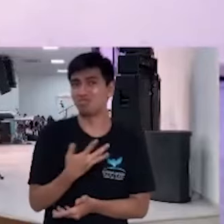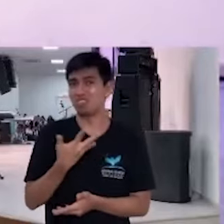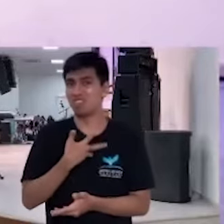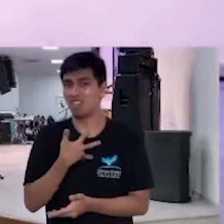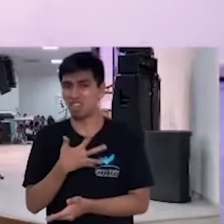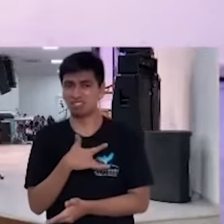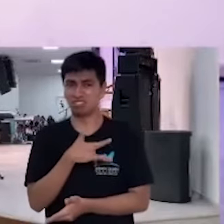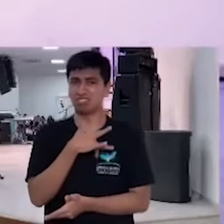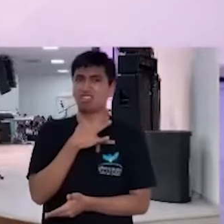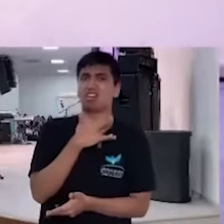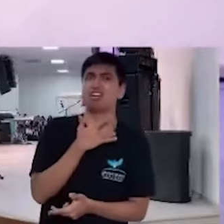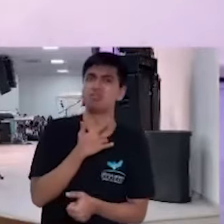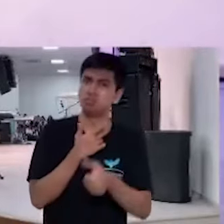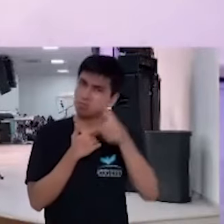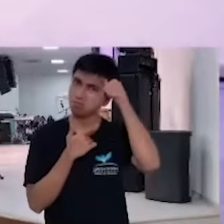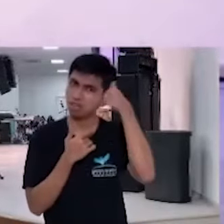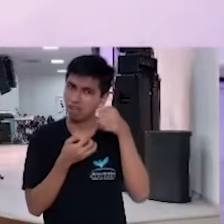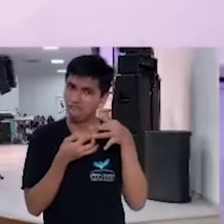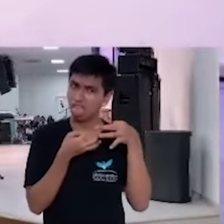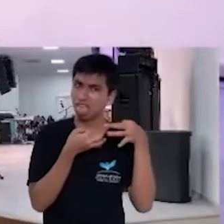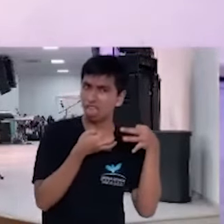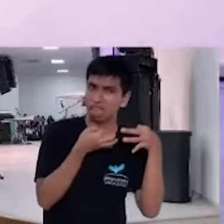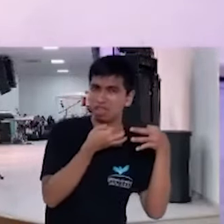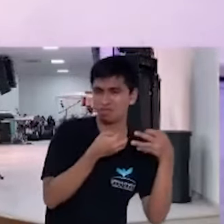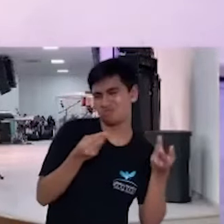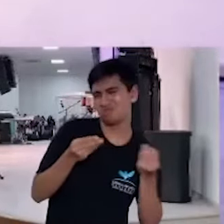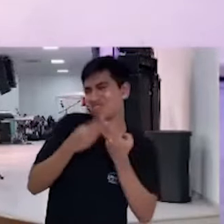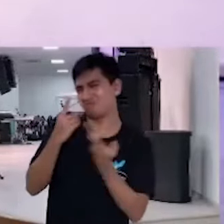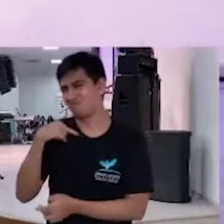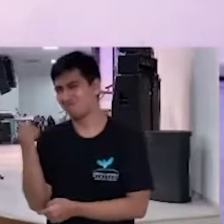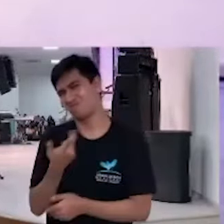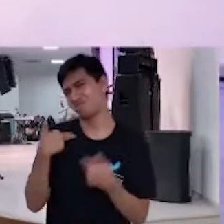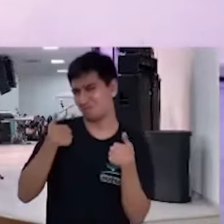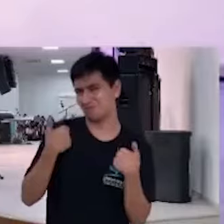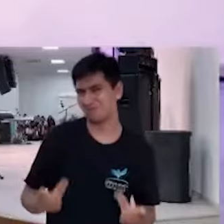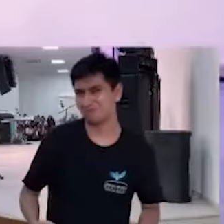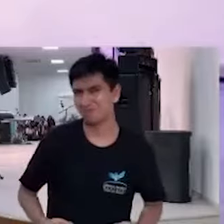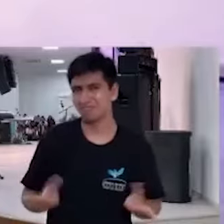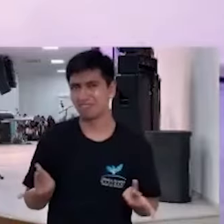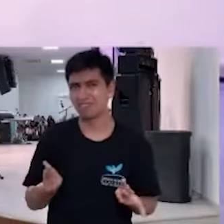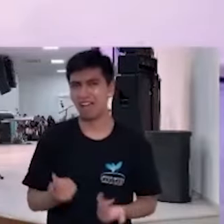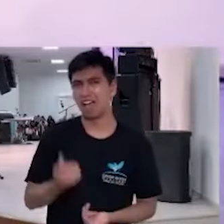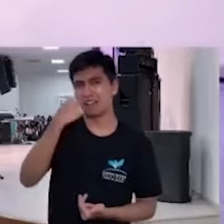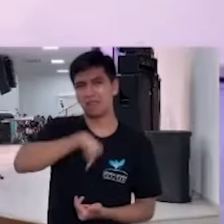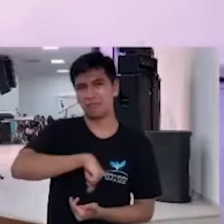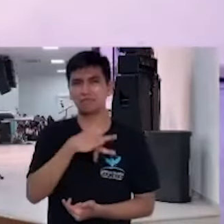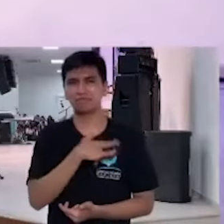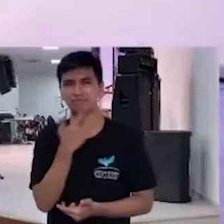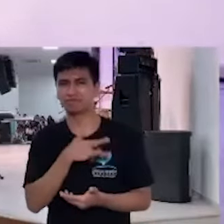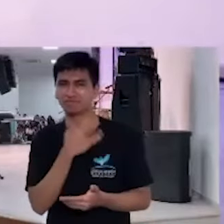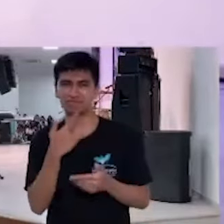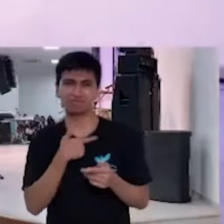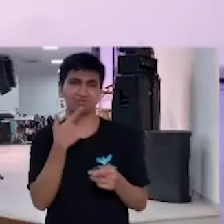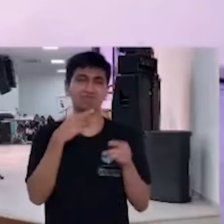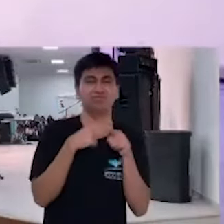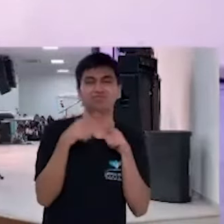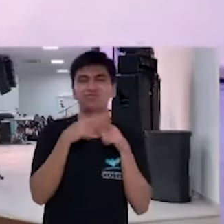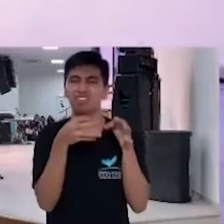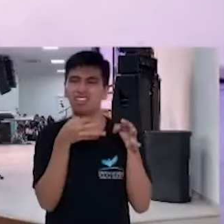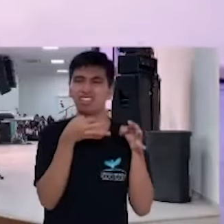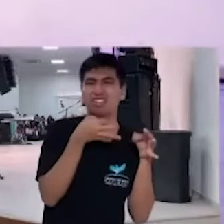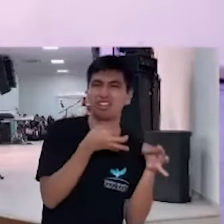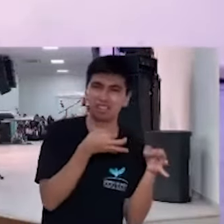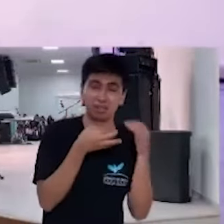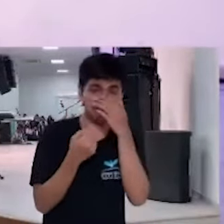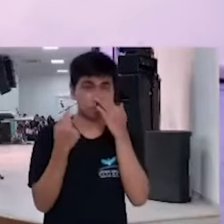por ser hombres caídos, que hemos nacido con el pecado. Y por eso el sabio dice, ok, es cierto, esa es una realidad, la concupiscencia de la